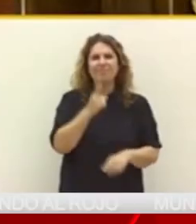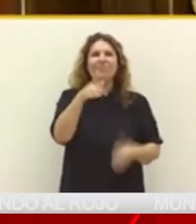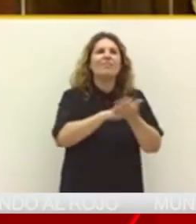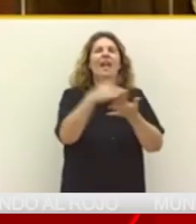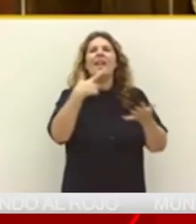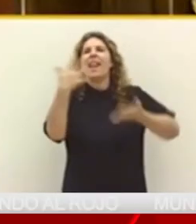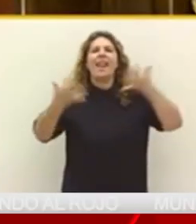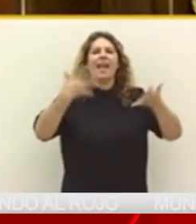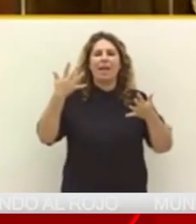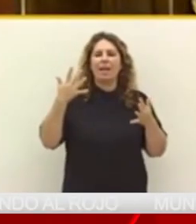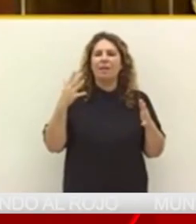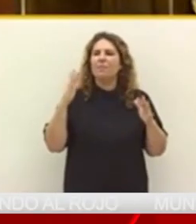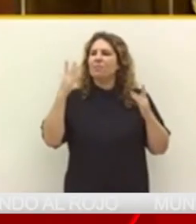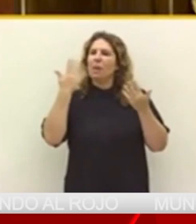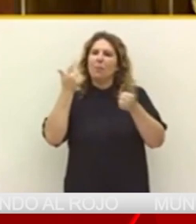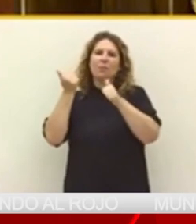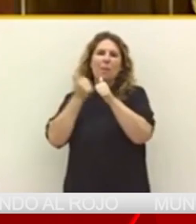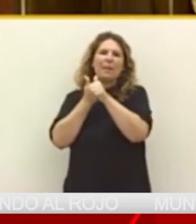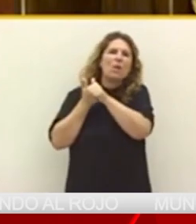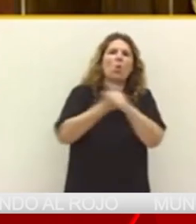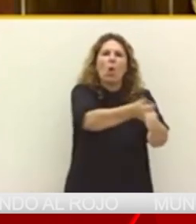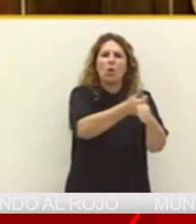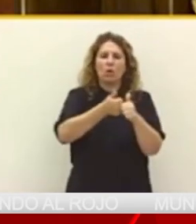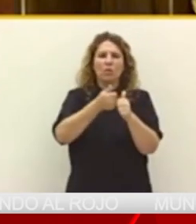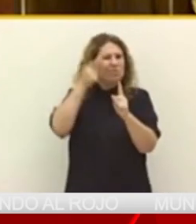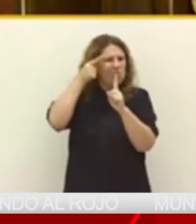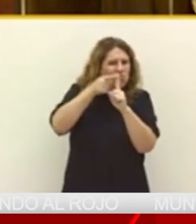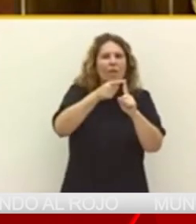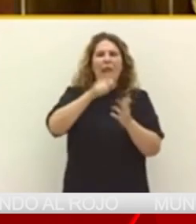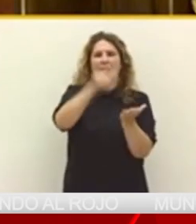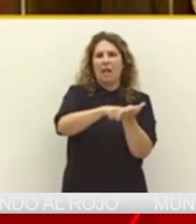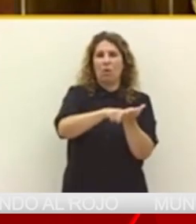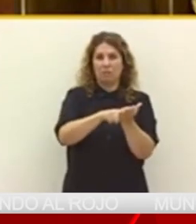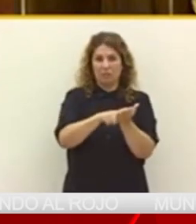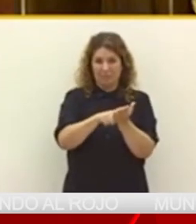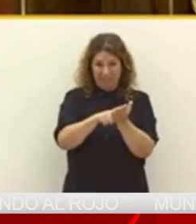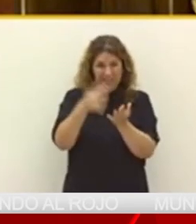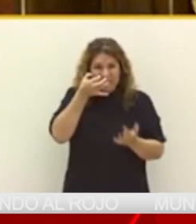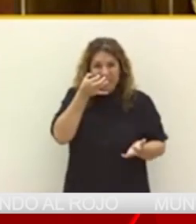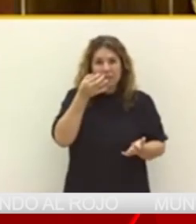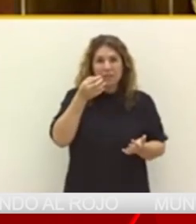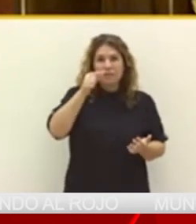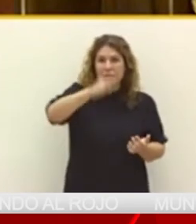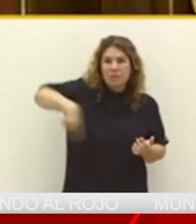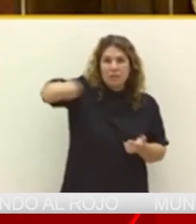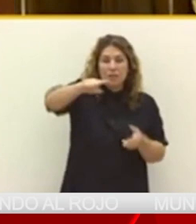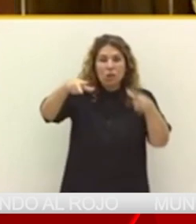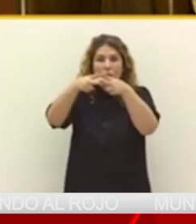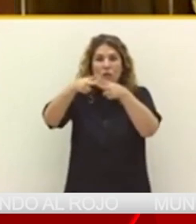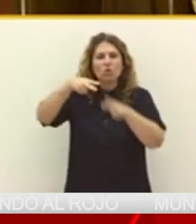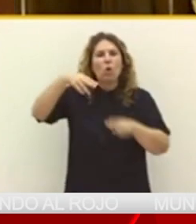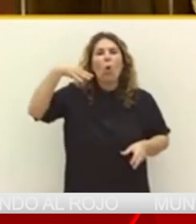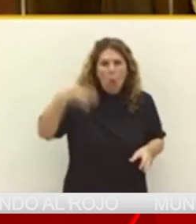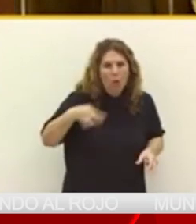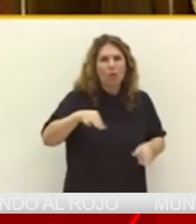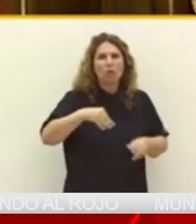Ustedes hablan de persecución de las lenguas, cuando ustedes y sus socios son los únicos que han practicado en